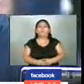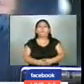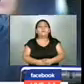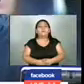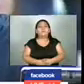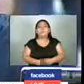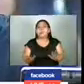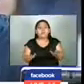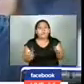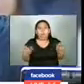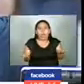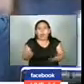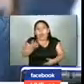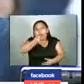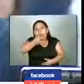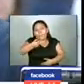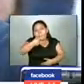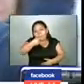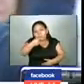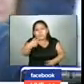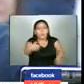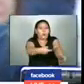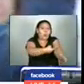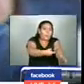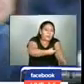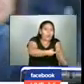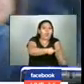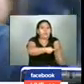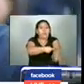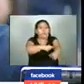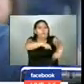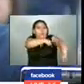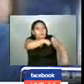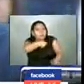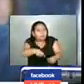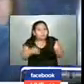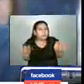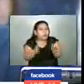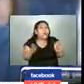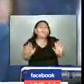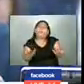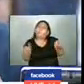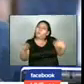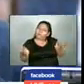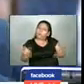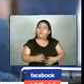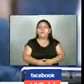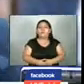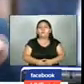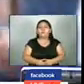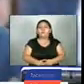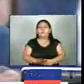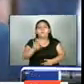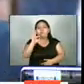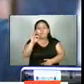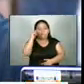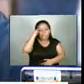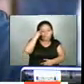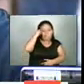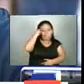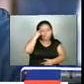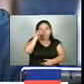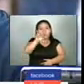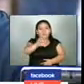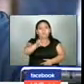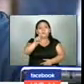la carencia de medicamentos en los hospitales, en las unidades de salud. ¿Por qué no se reinvierte